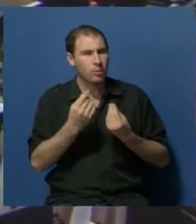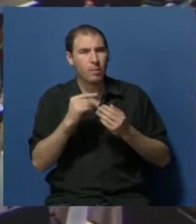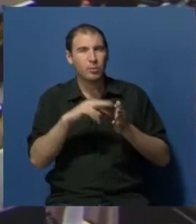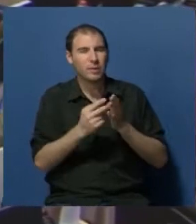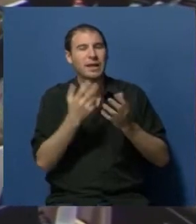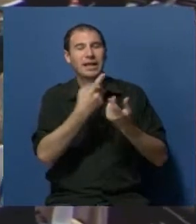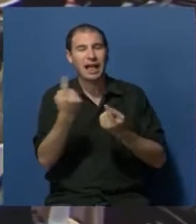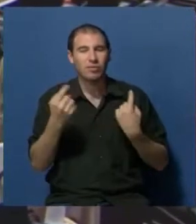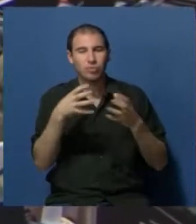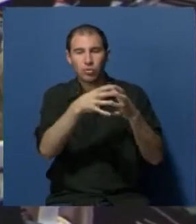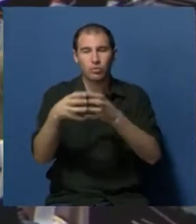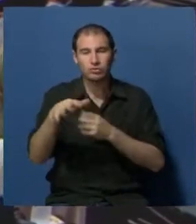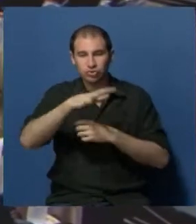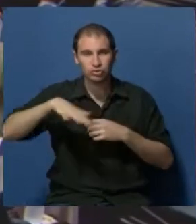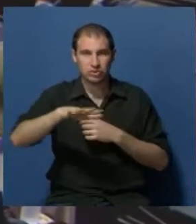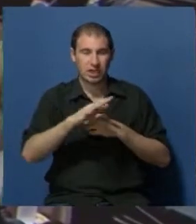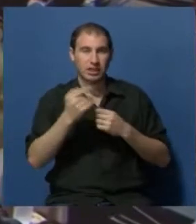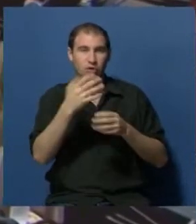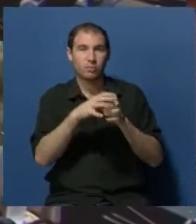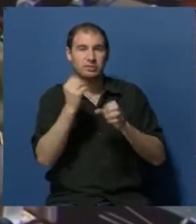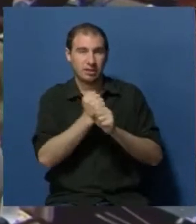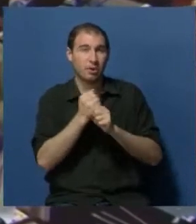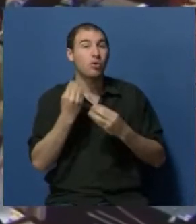cada grupo social, a cada grupo de trabajo.